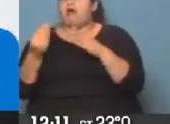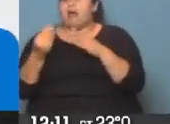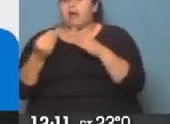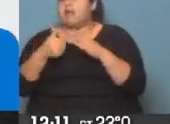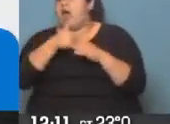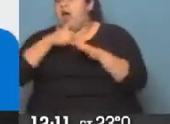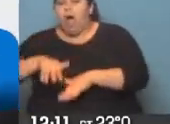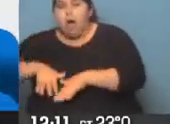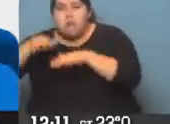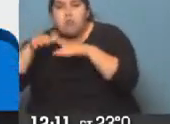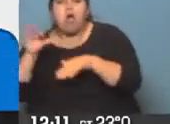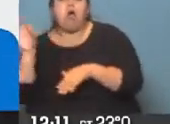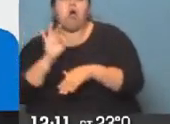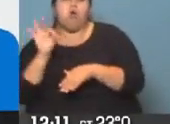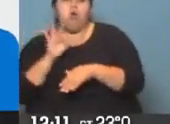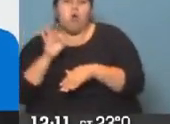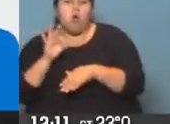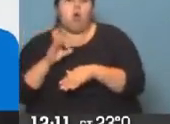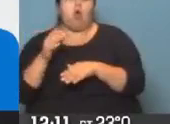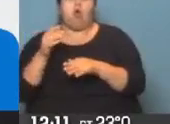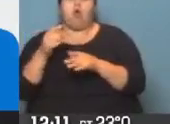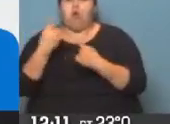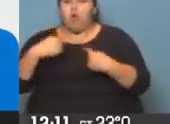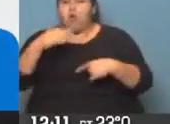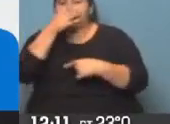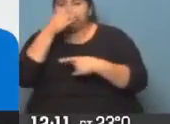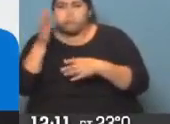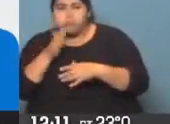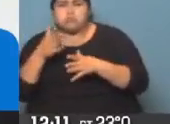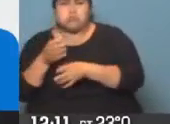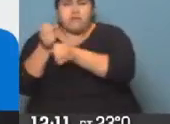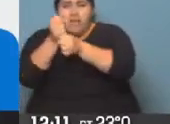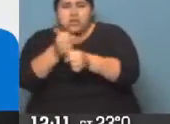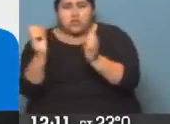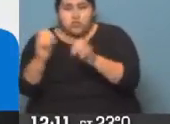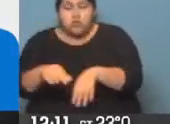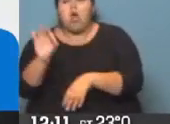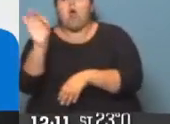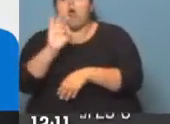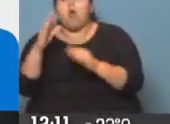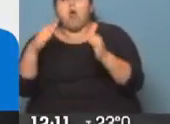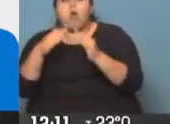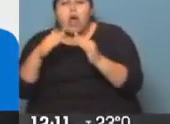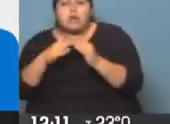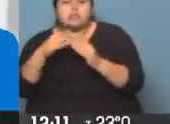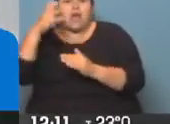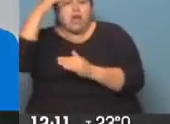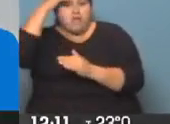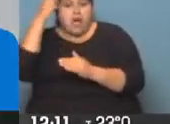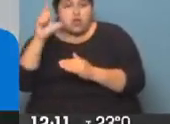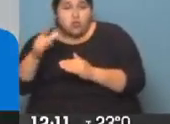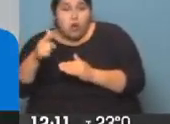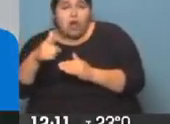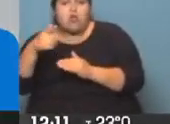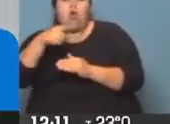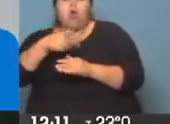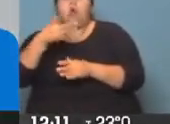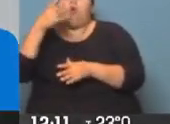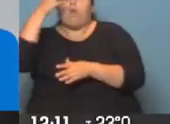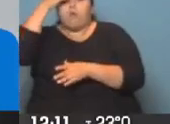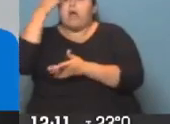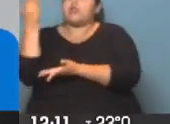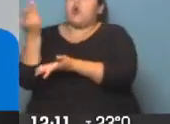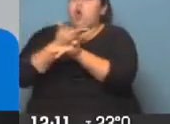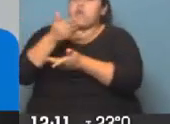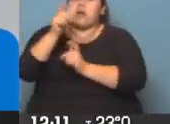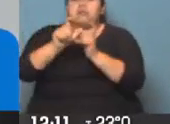que está alrededor de un basural. Estamos hablando de un chico que no tiene baño, o que ese baño es compartido. Estamos hablando de una niña